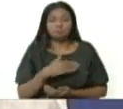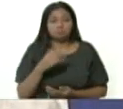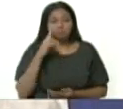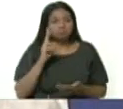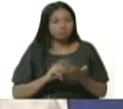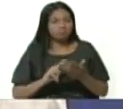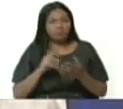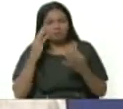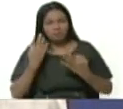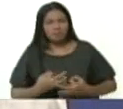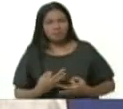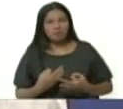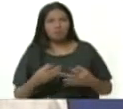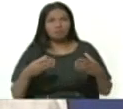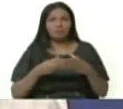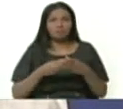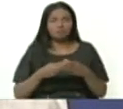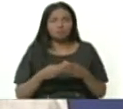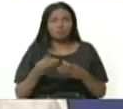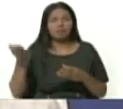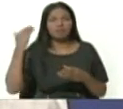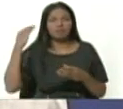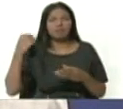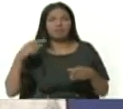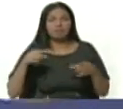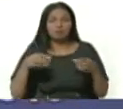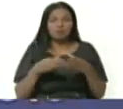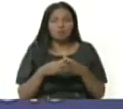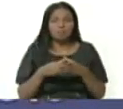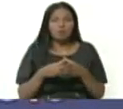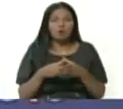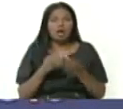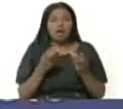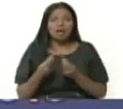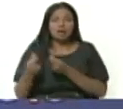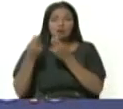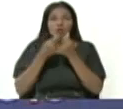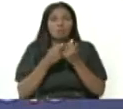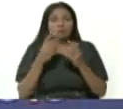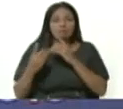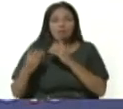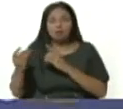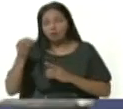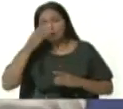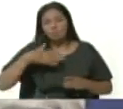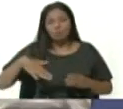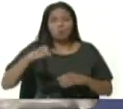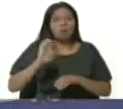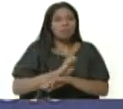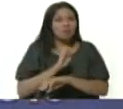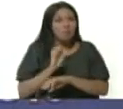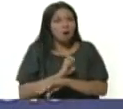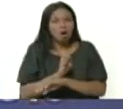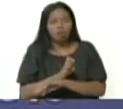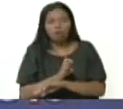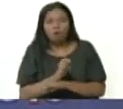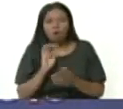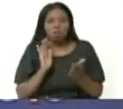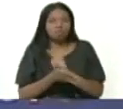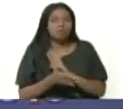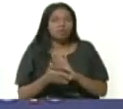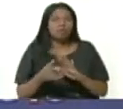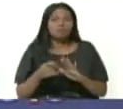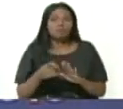la realidad, eche para atrás ese paquete económico y dialogue con el pueblo de Ecuador. Dialogue con